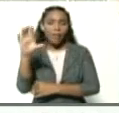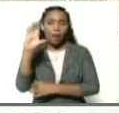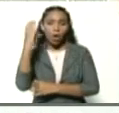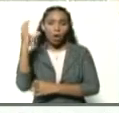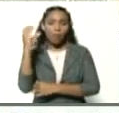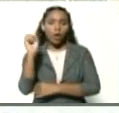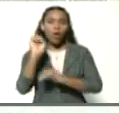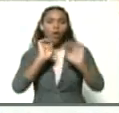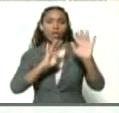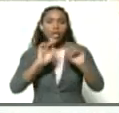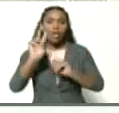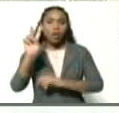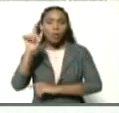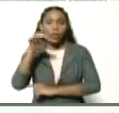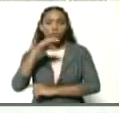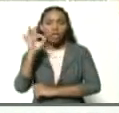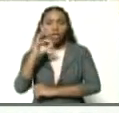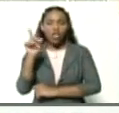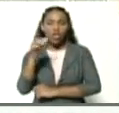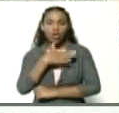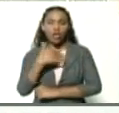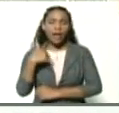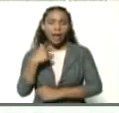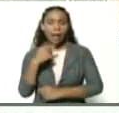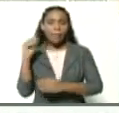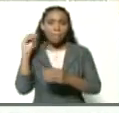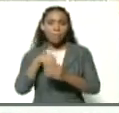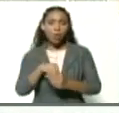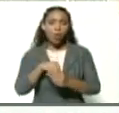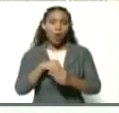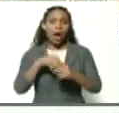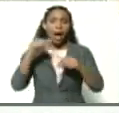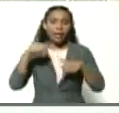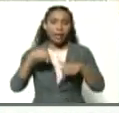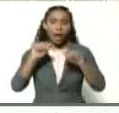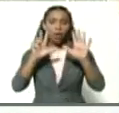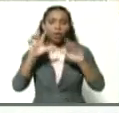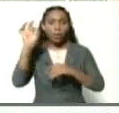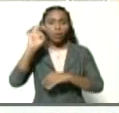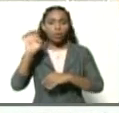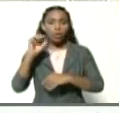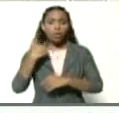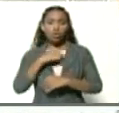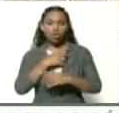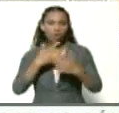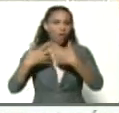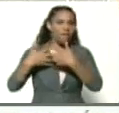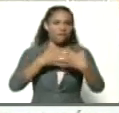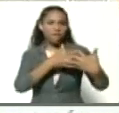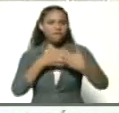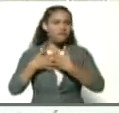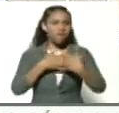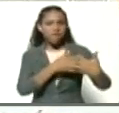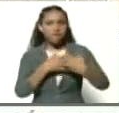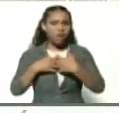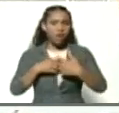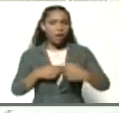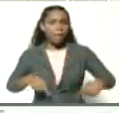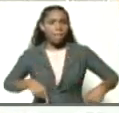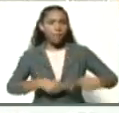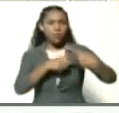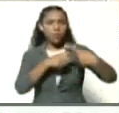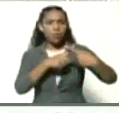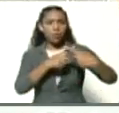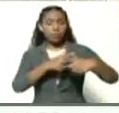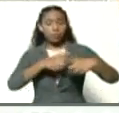92%. Y ellos pretenden meter por Venezuela el 8%. Y estamos en una batalla tremenda,